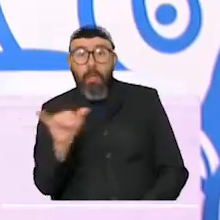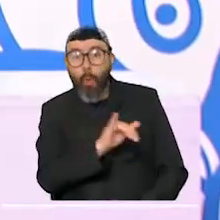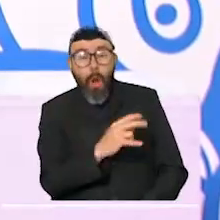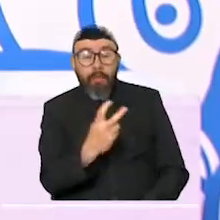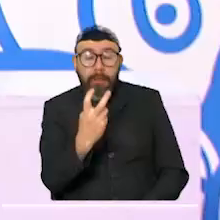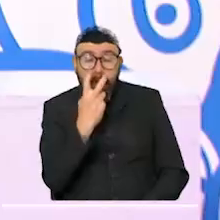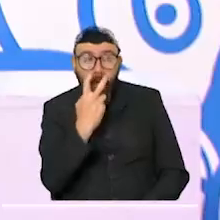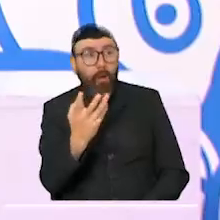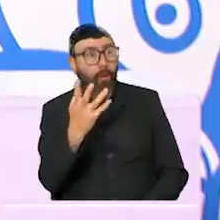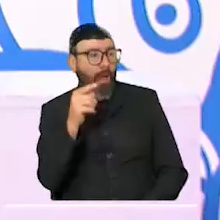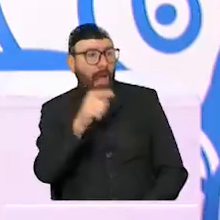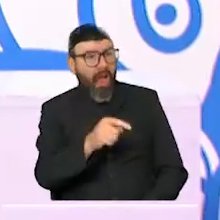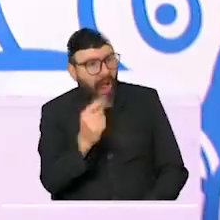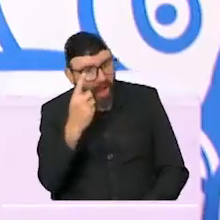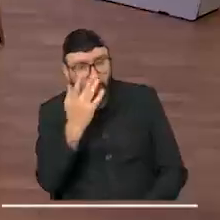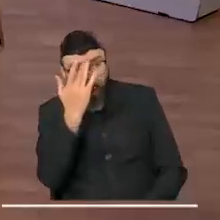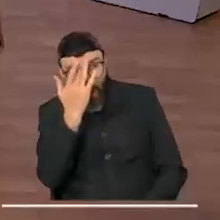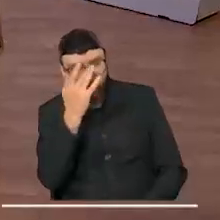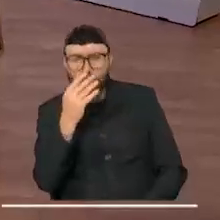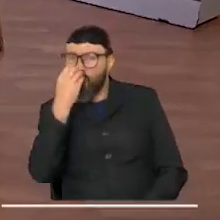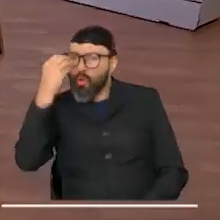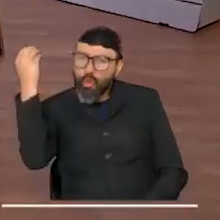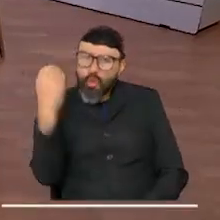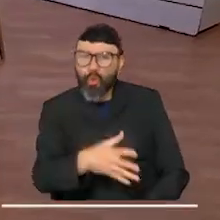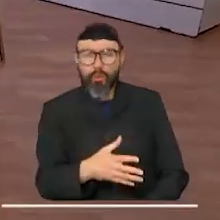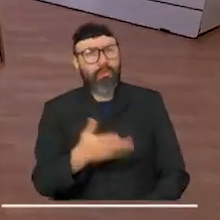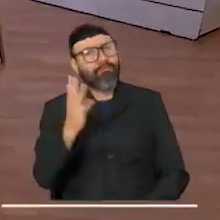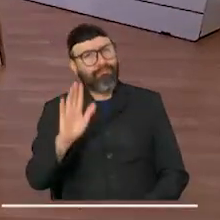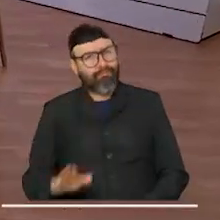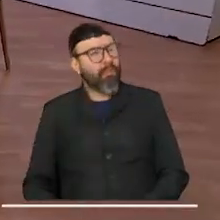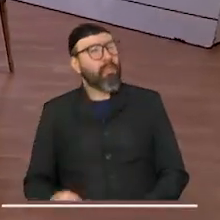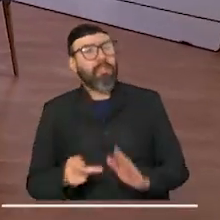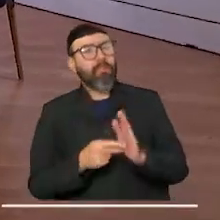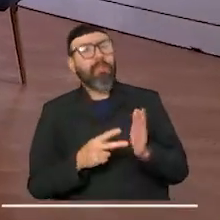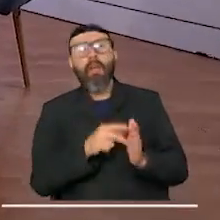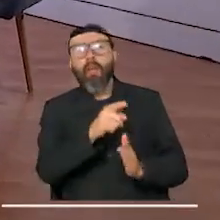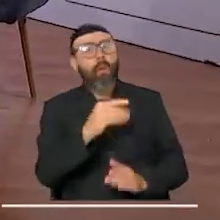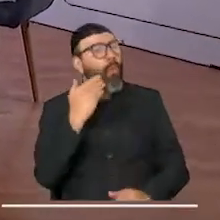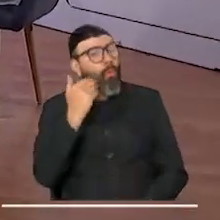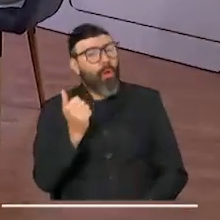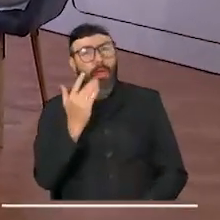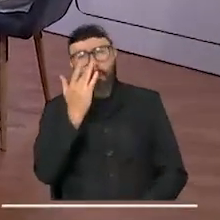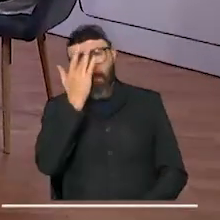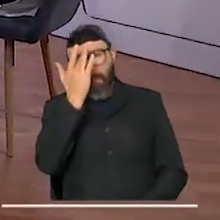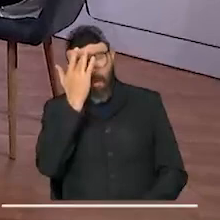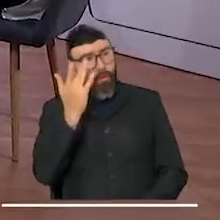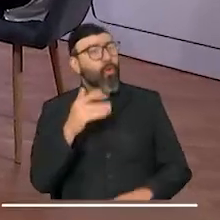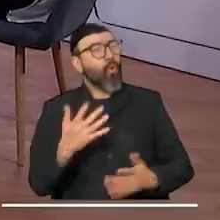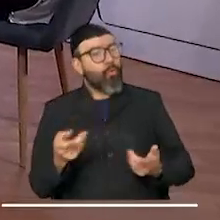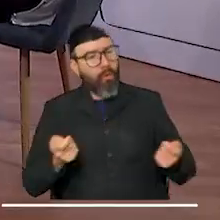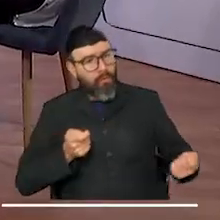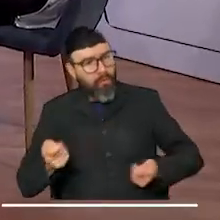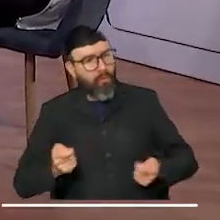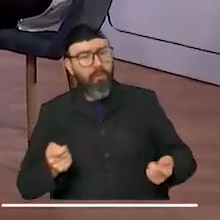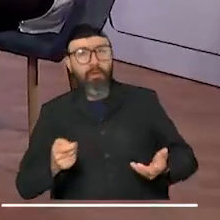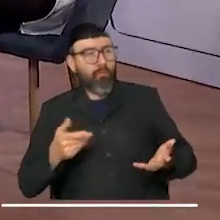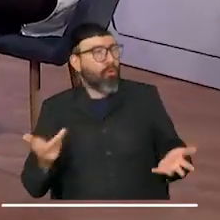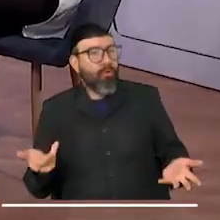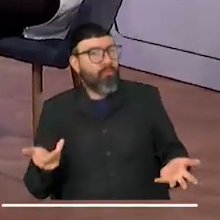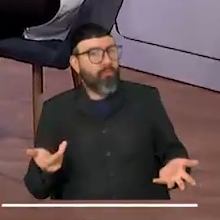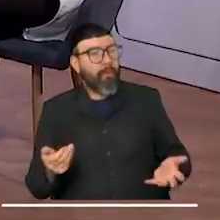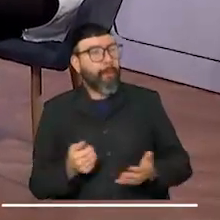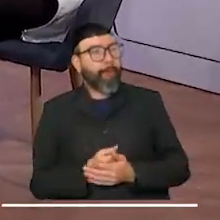esa es una cosa cochina y Qué es la masturbación en la mujer como la manejan Cuál son los beneficios